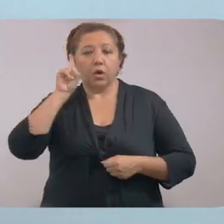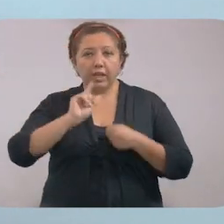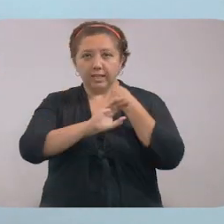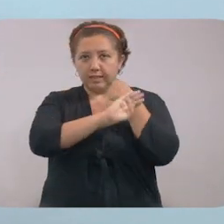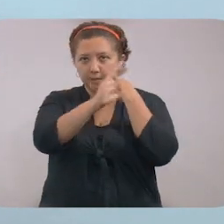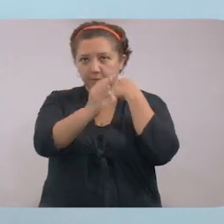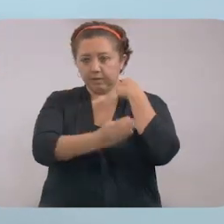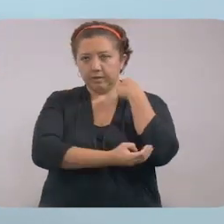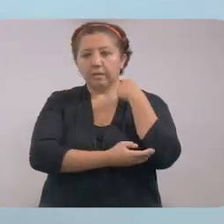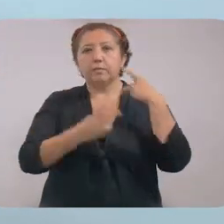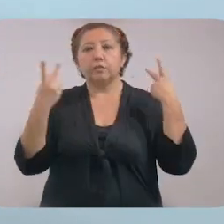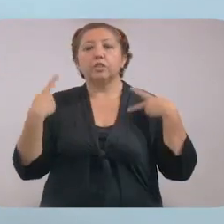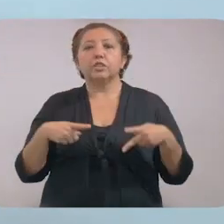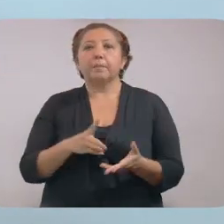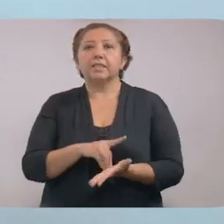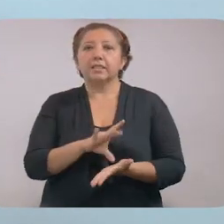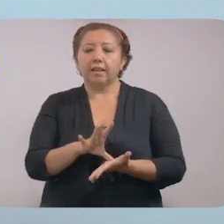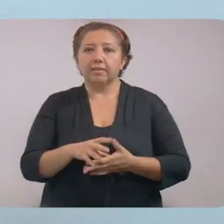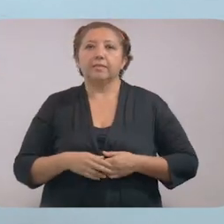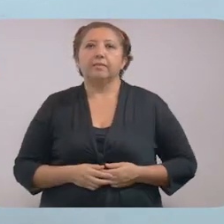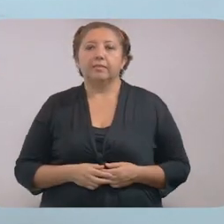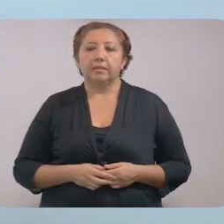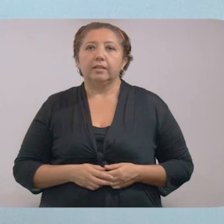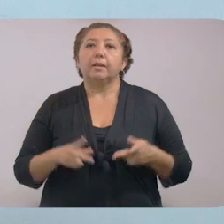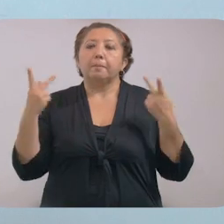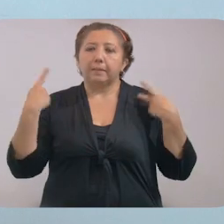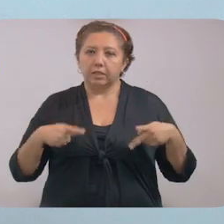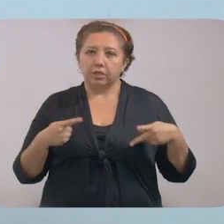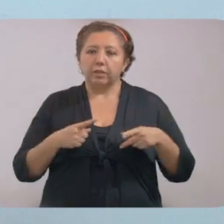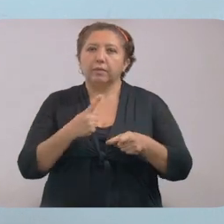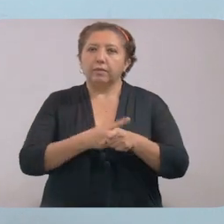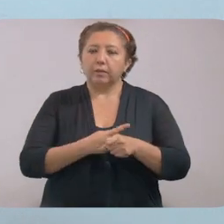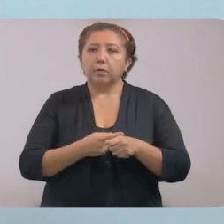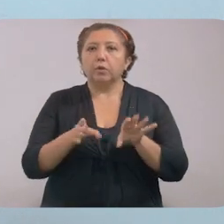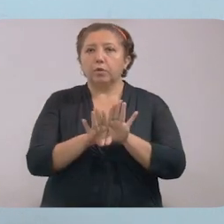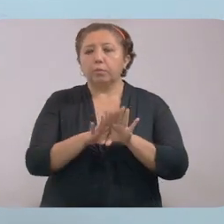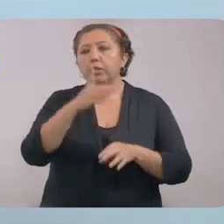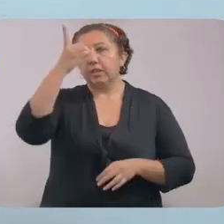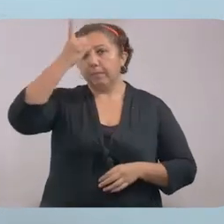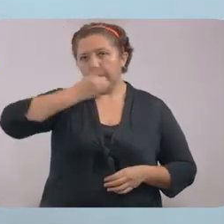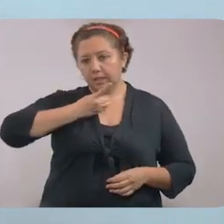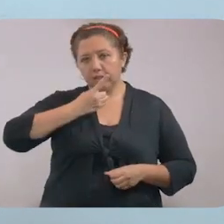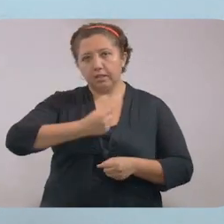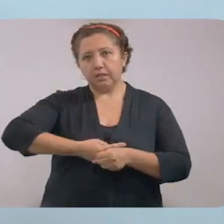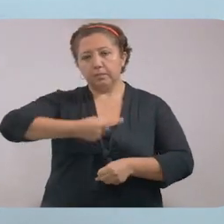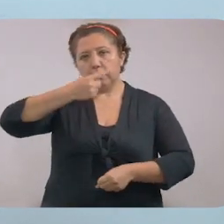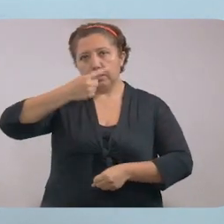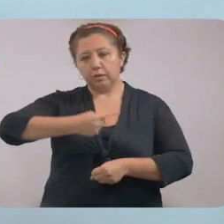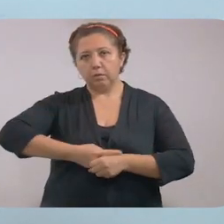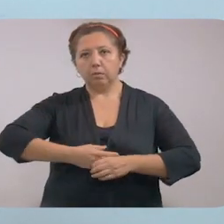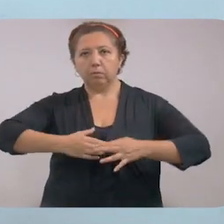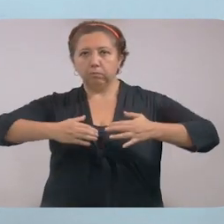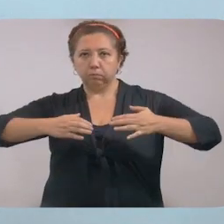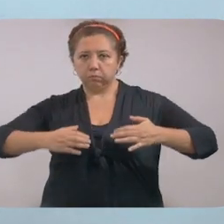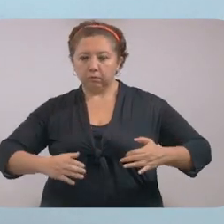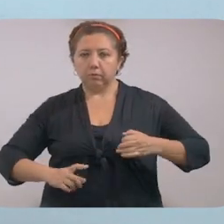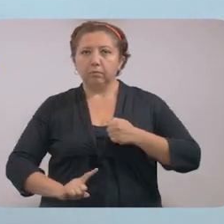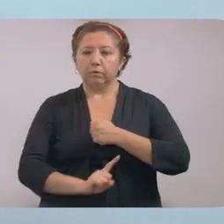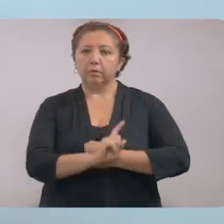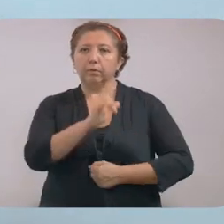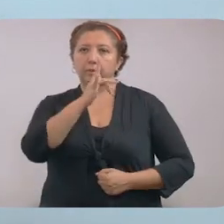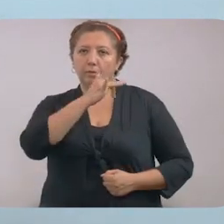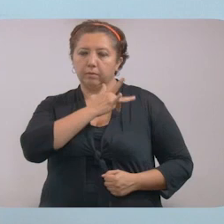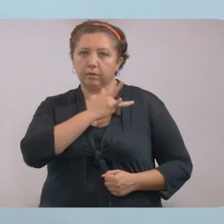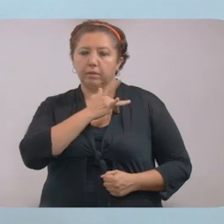mujeres embarazadas, personas con discapacidad, personas con padecimientos como diabetes, hipertensión, sobrepeso,